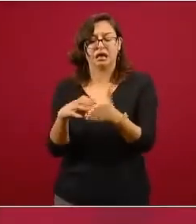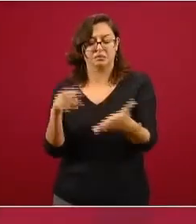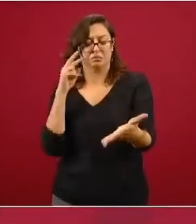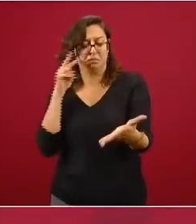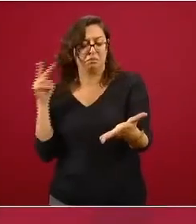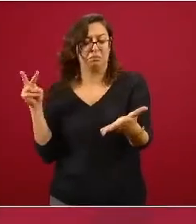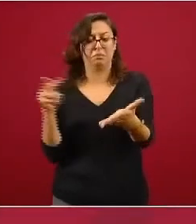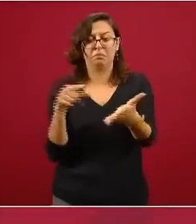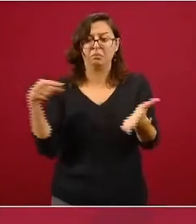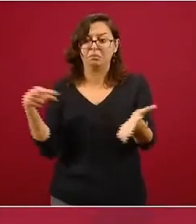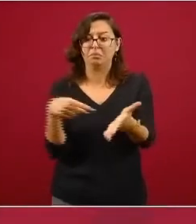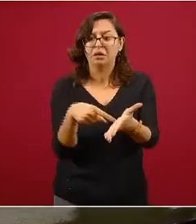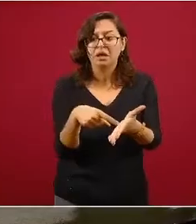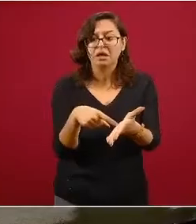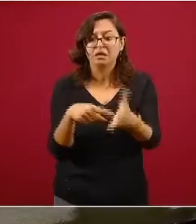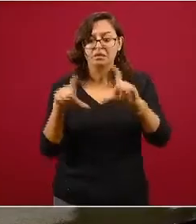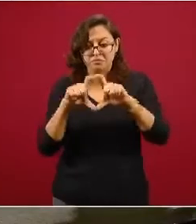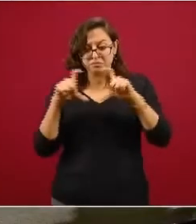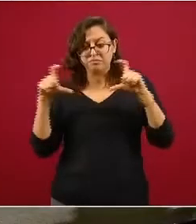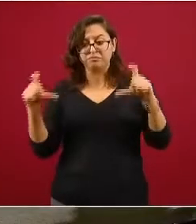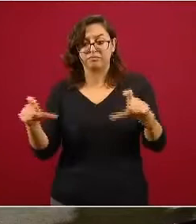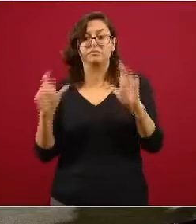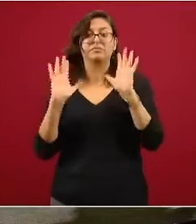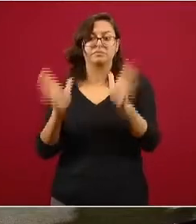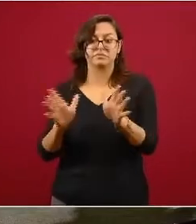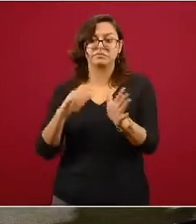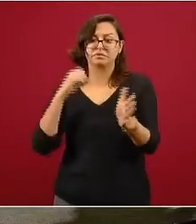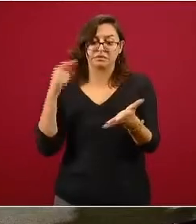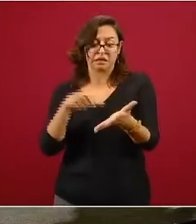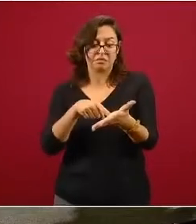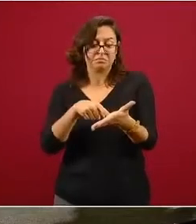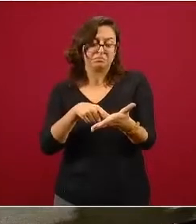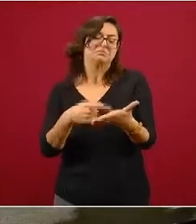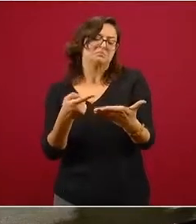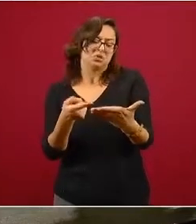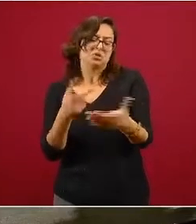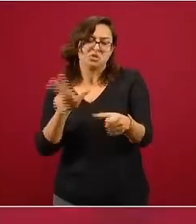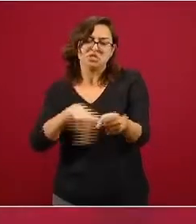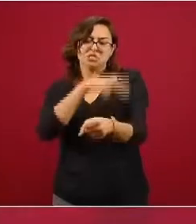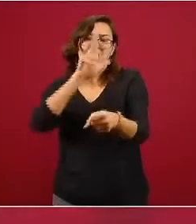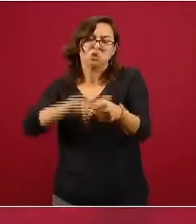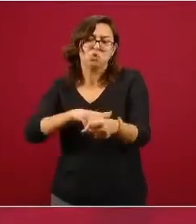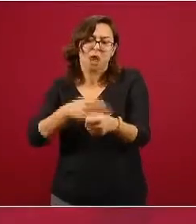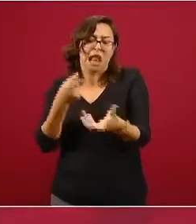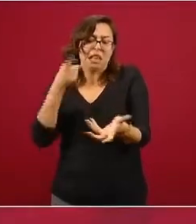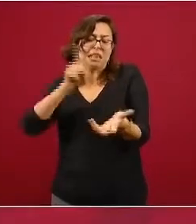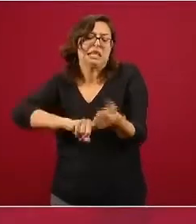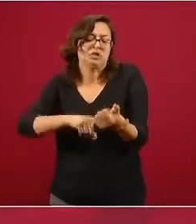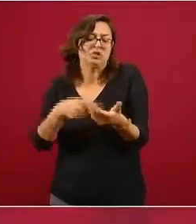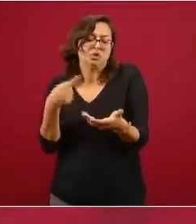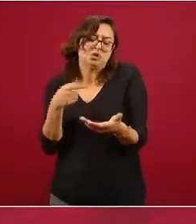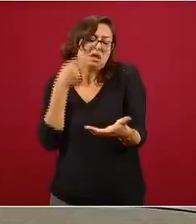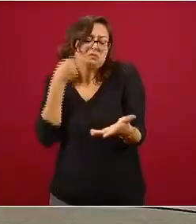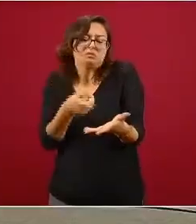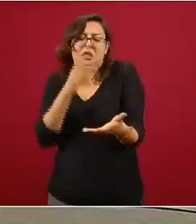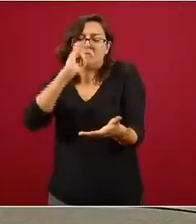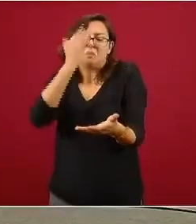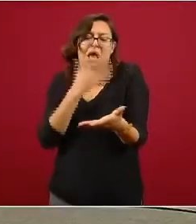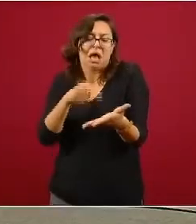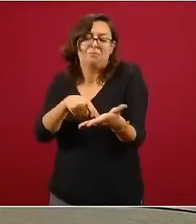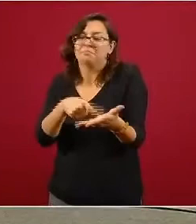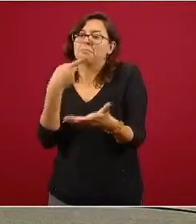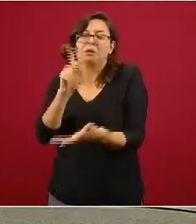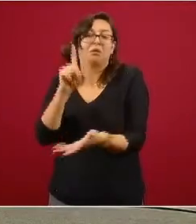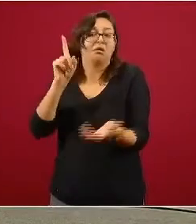puede recordar que hay la intención de tener un producto natural como evocación, pero en realidad son